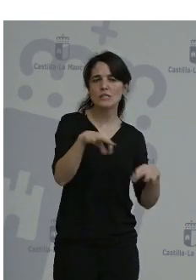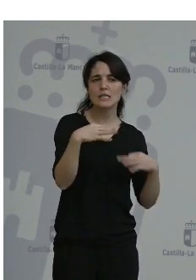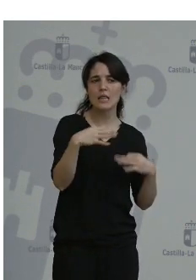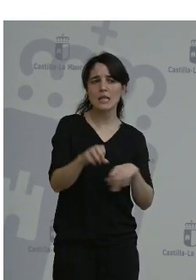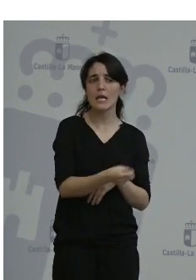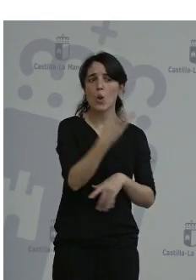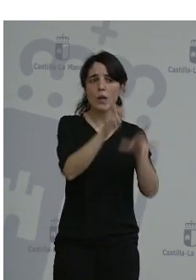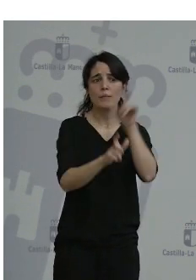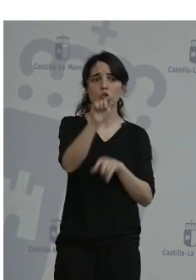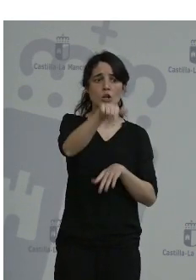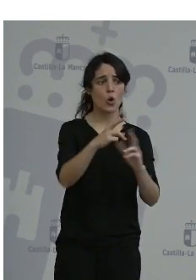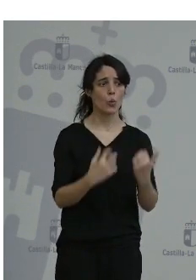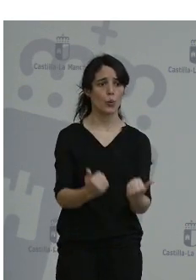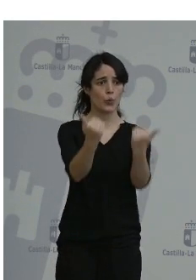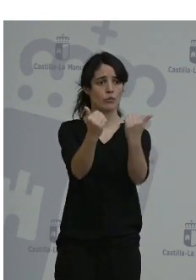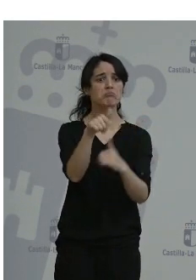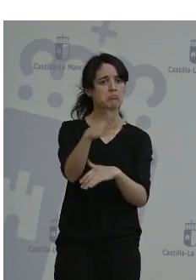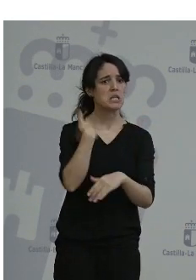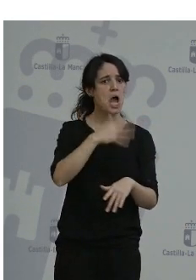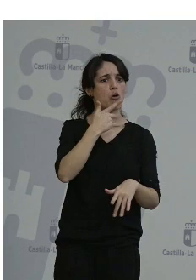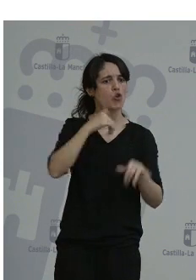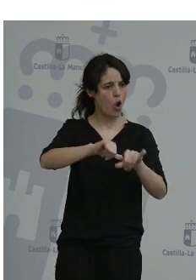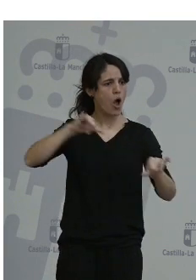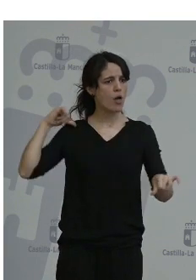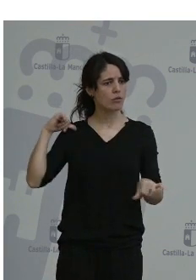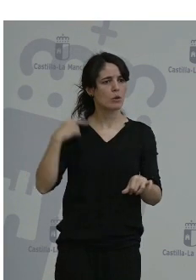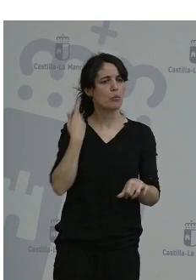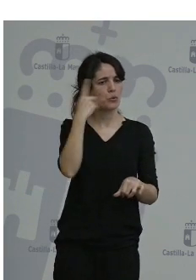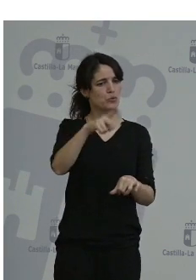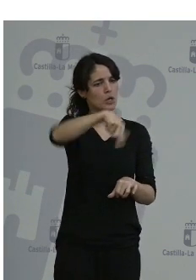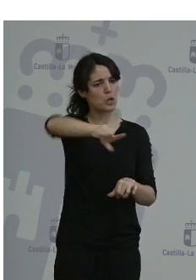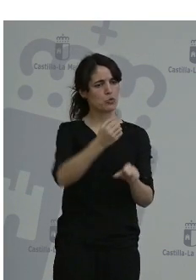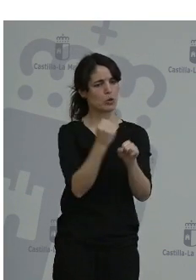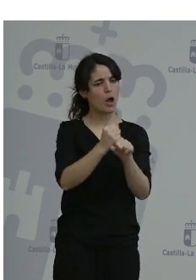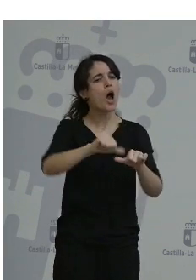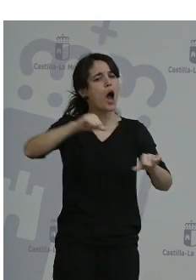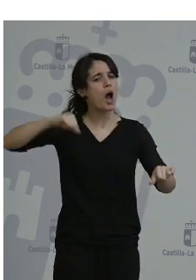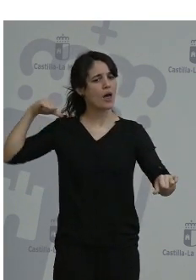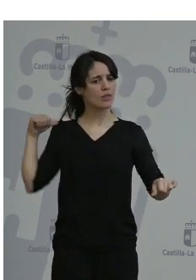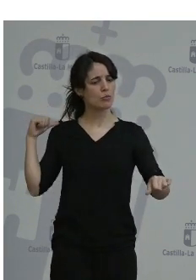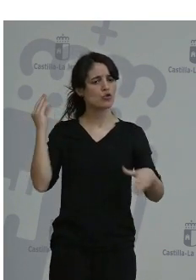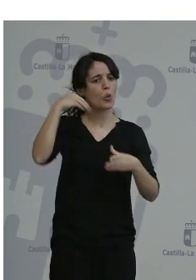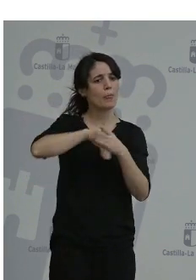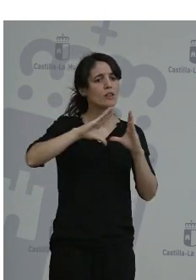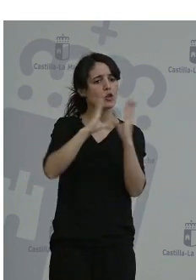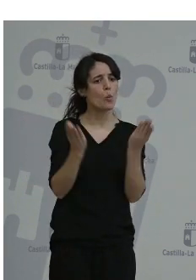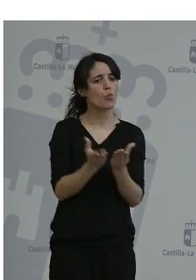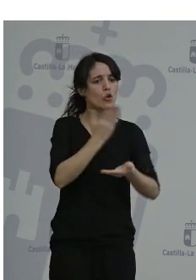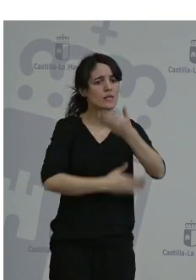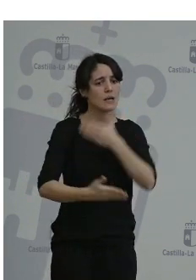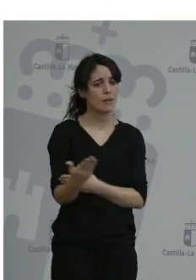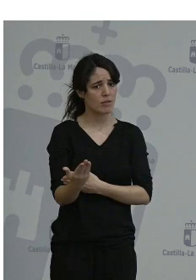personas que están en esta sala que conozco hace tiempo y que sé que llevan muchos años trabajando en el mundo de la discapacidad,